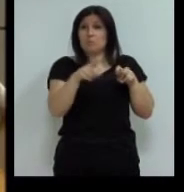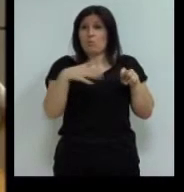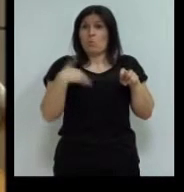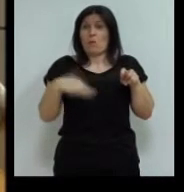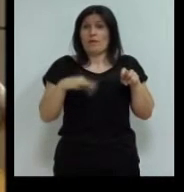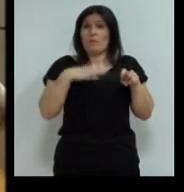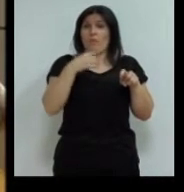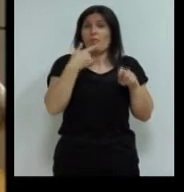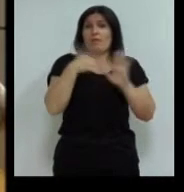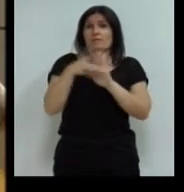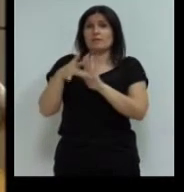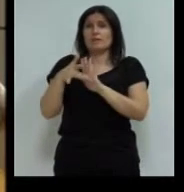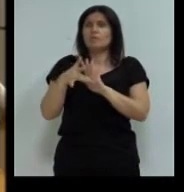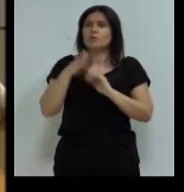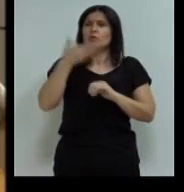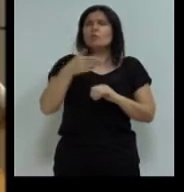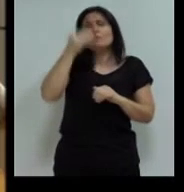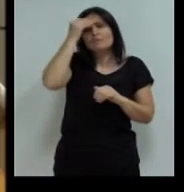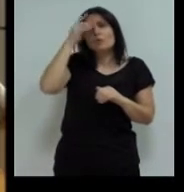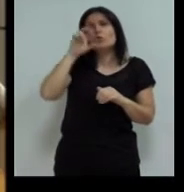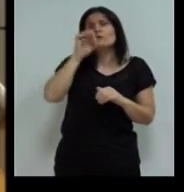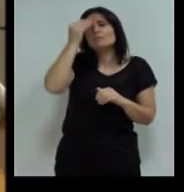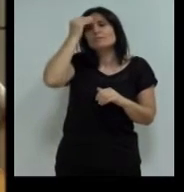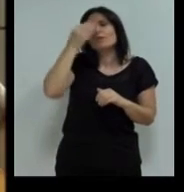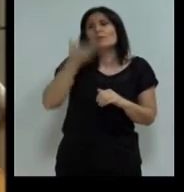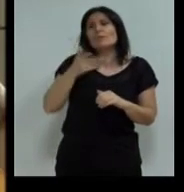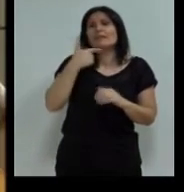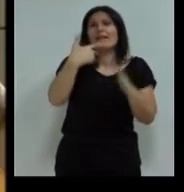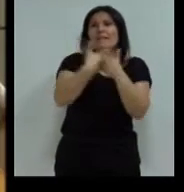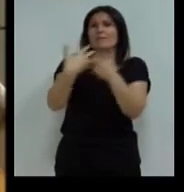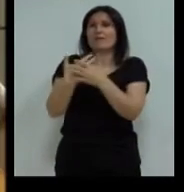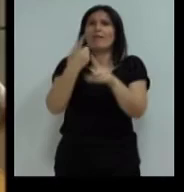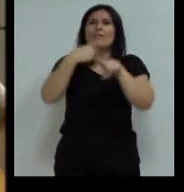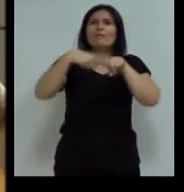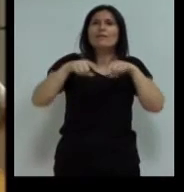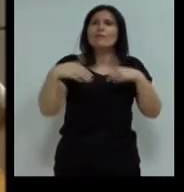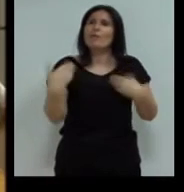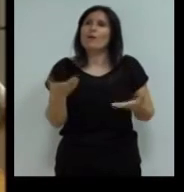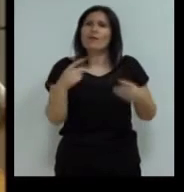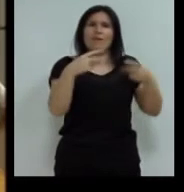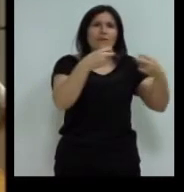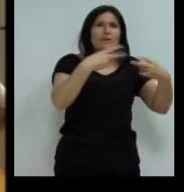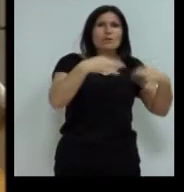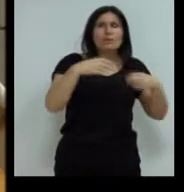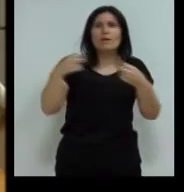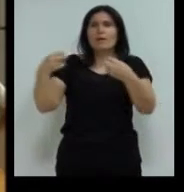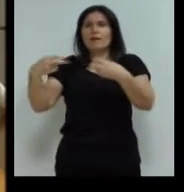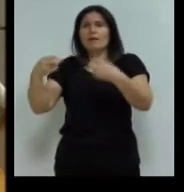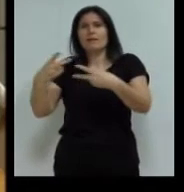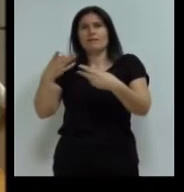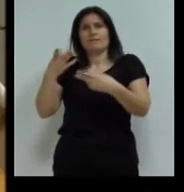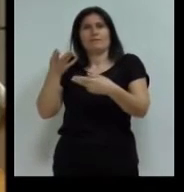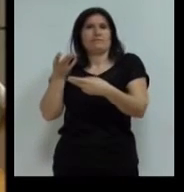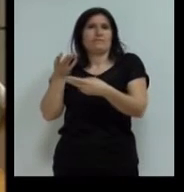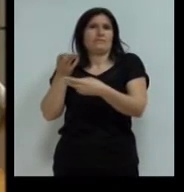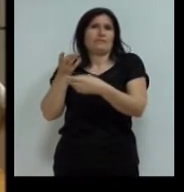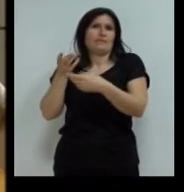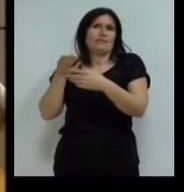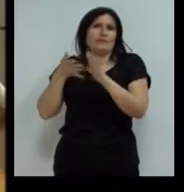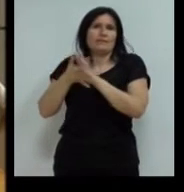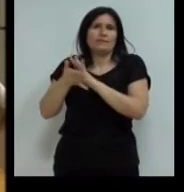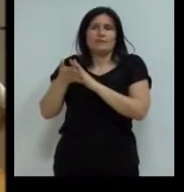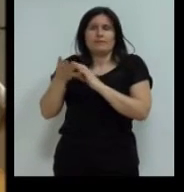esa diferencia, porque es verdad que se ha comentado que el subtitulado, estamos hablando que son para personas con problemas de